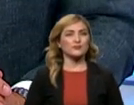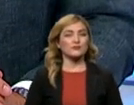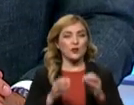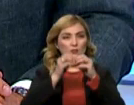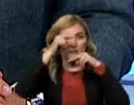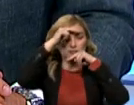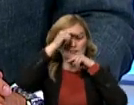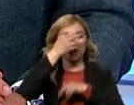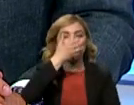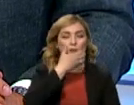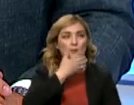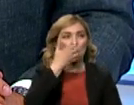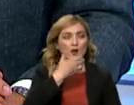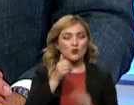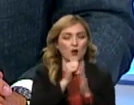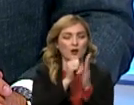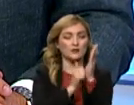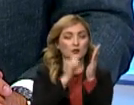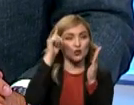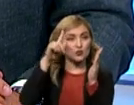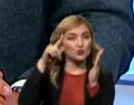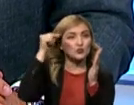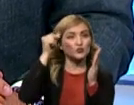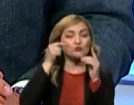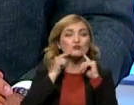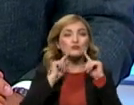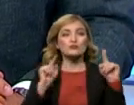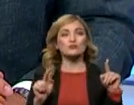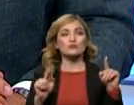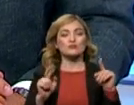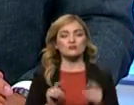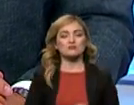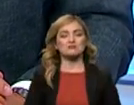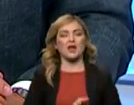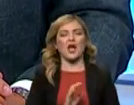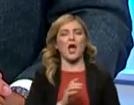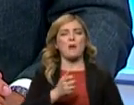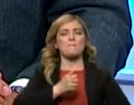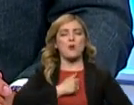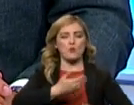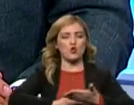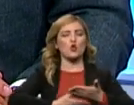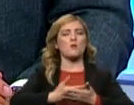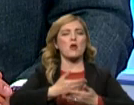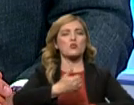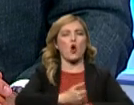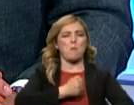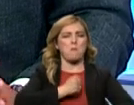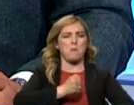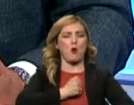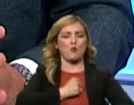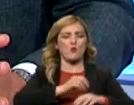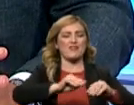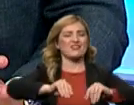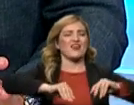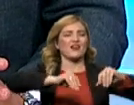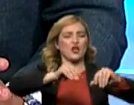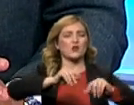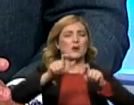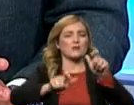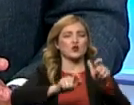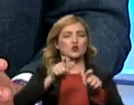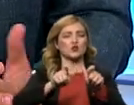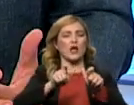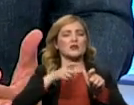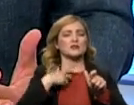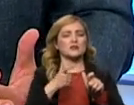Más noticias. En Ambato se cumplió una agenda de gobierno donde se anunció la entrega de 1.700 escrituras para agricultores de 6 provincias. El